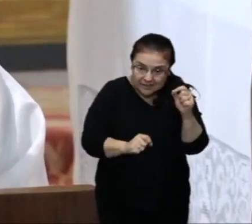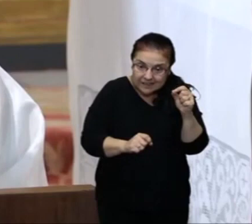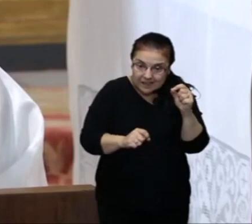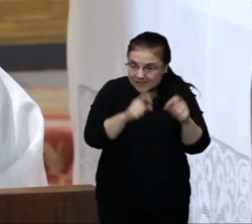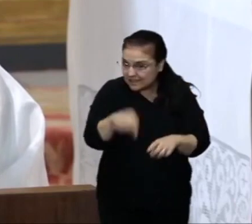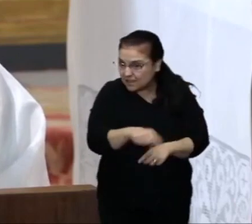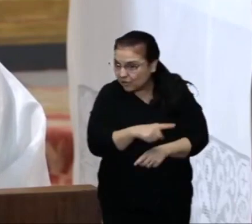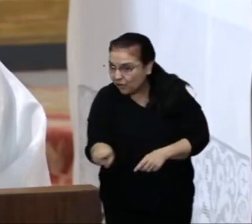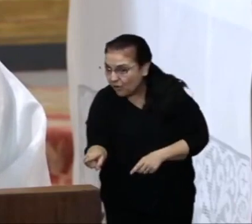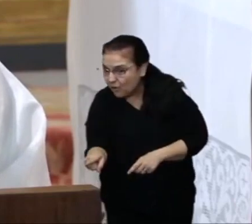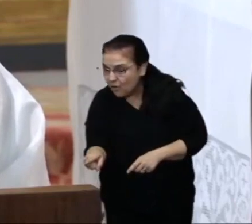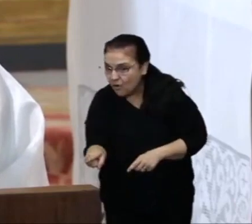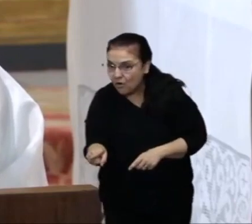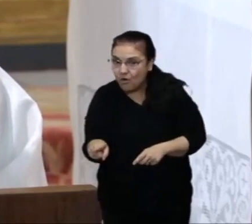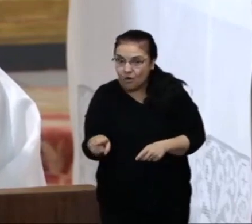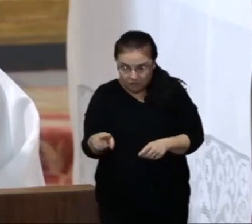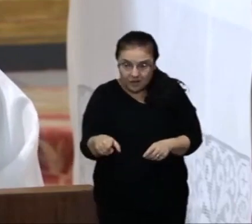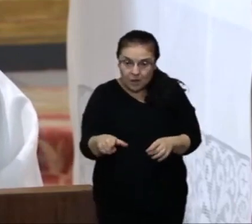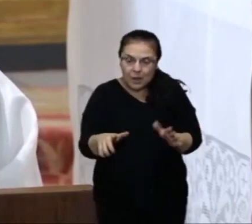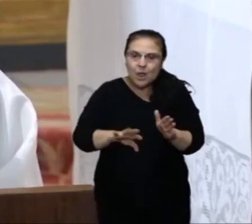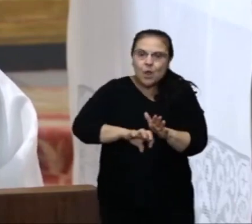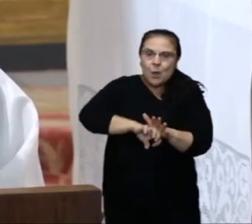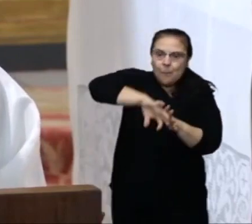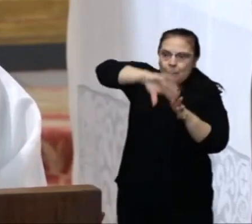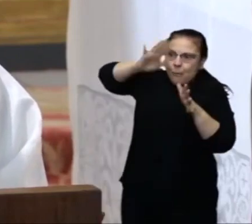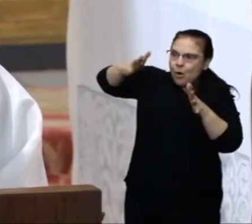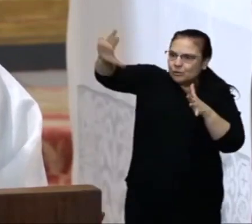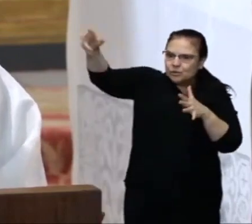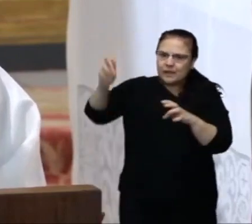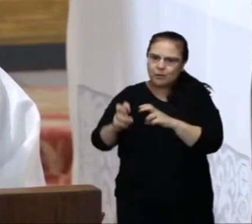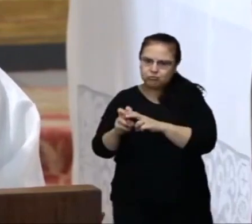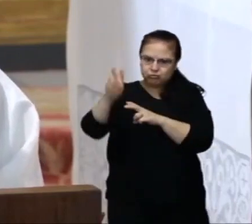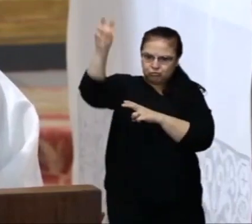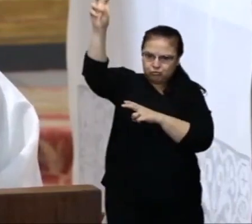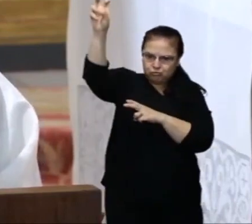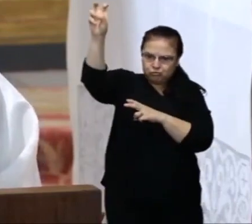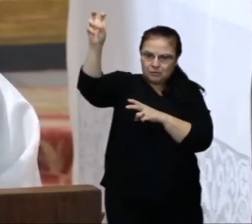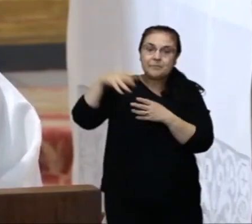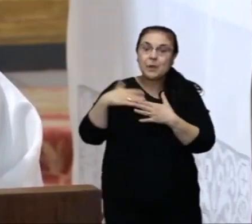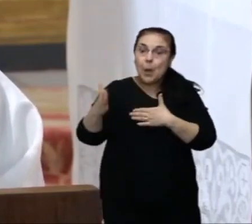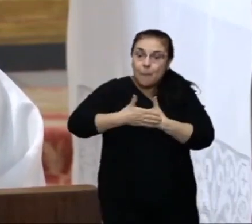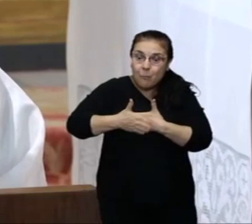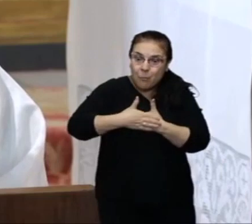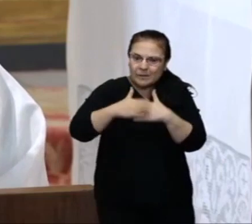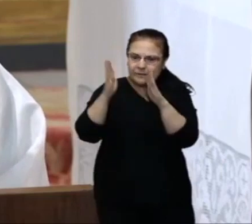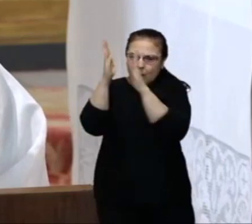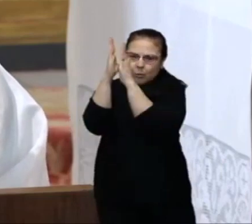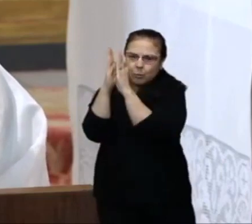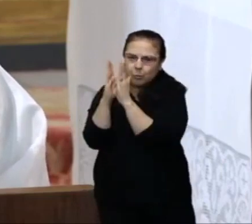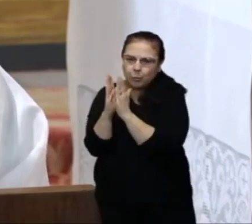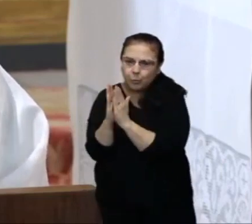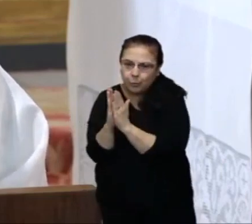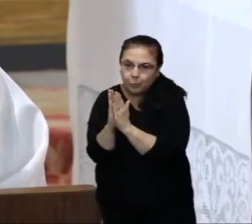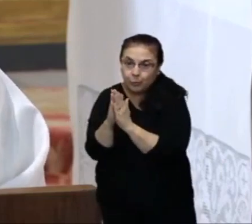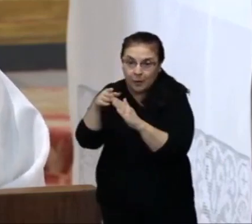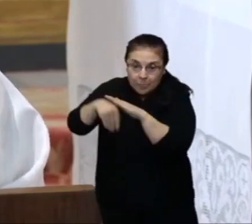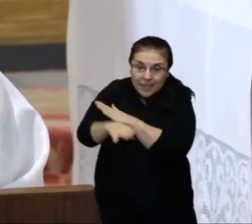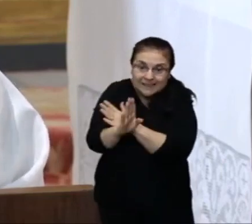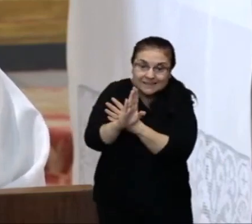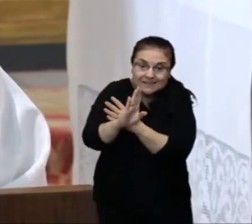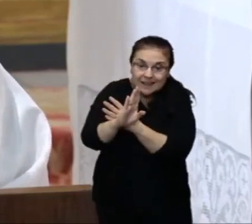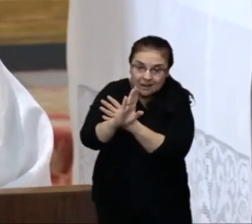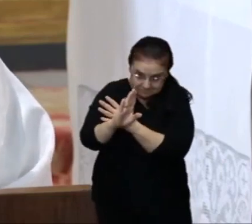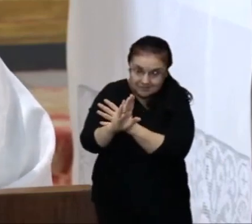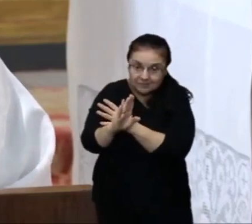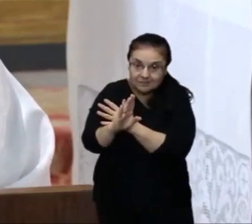hasta llegar a la puerta estrecha de la cruz y llevar la cruz con alegría, con una sonrisa, hasta el cielo. Bueno,